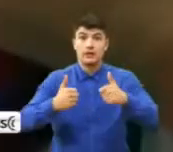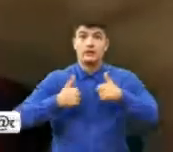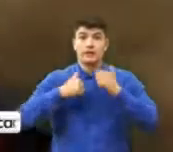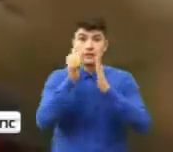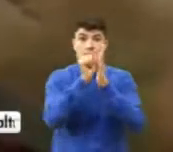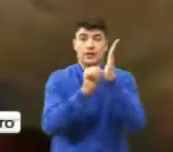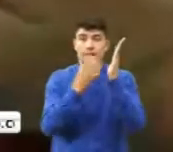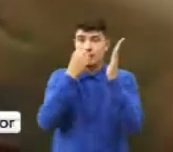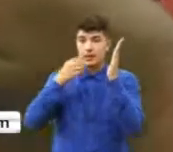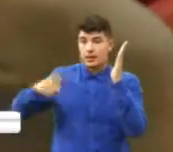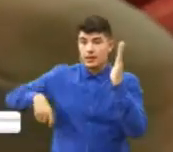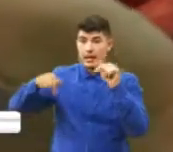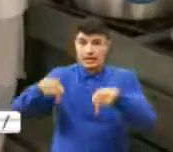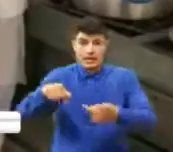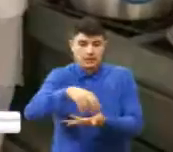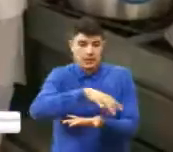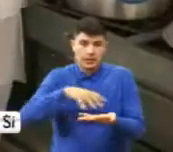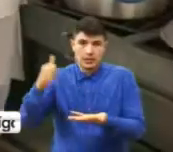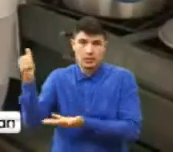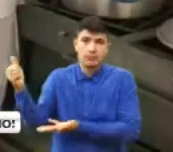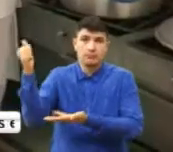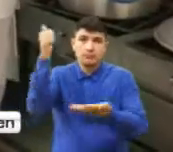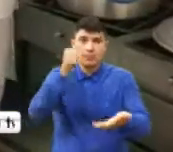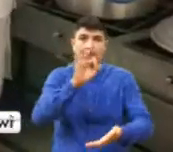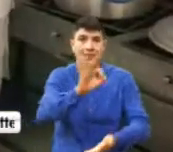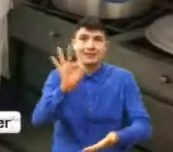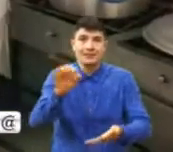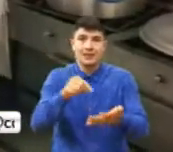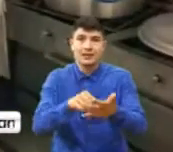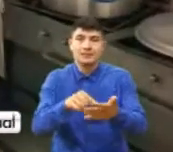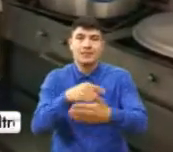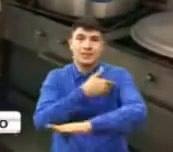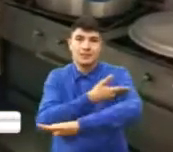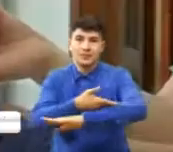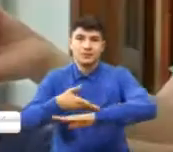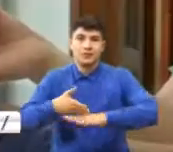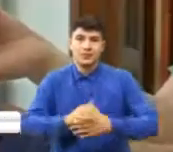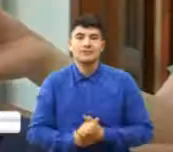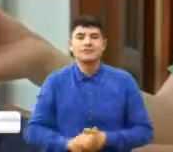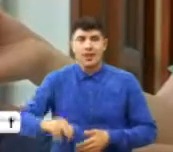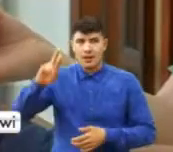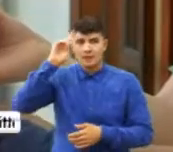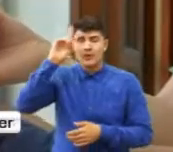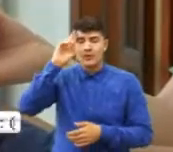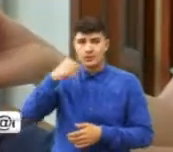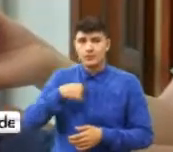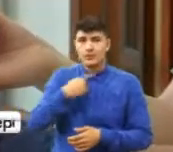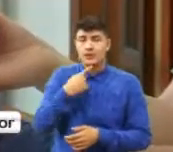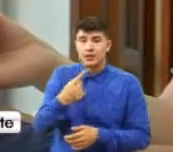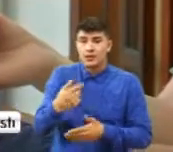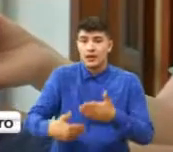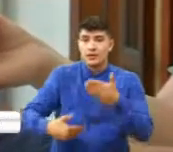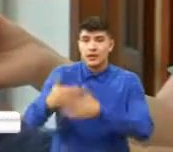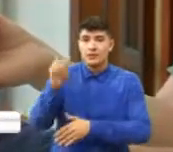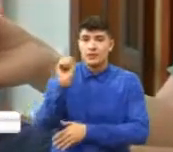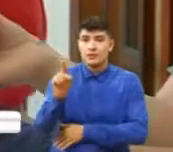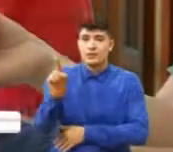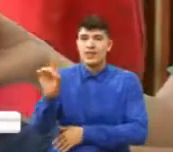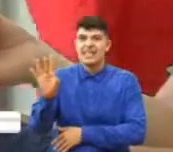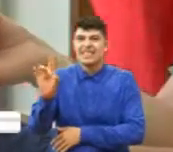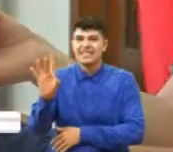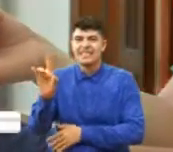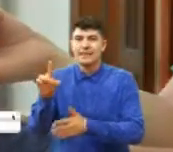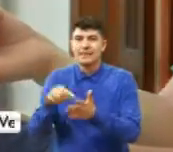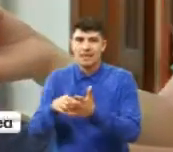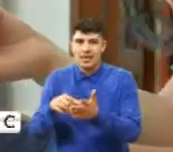en Santander, con una inversión que supera los 33 mil millones de pesos. Por eso les digo que arrancaremos con 115 mil titulares